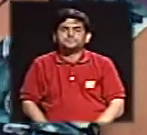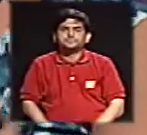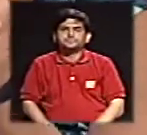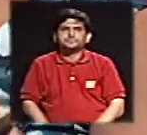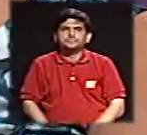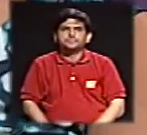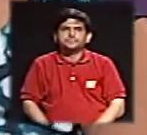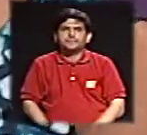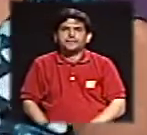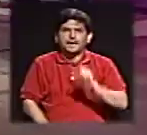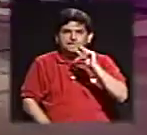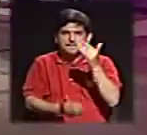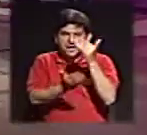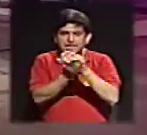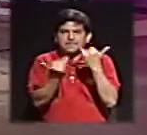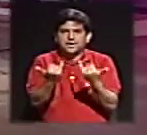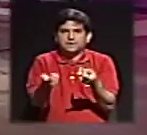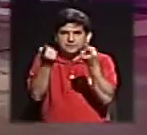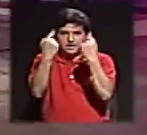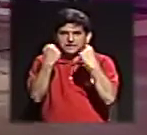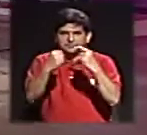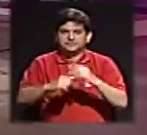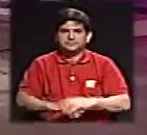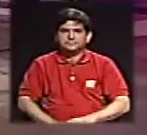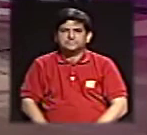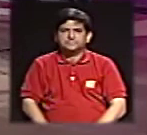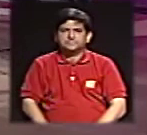situaciones. Un pequeño corte, ya regresamos.